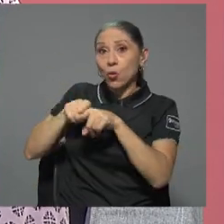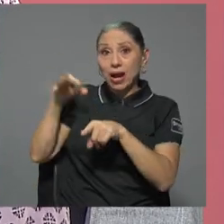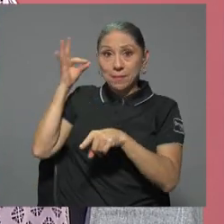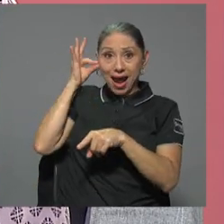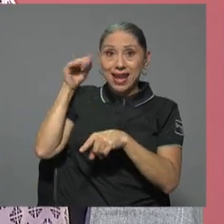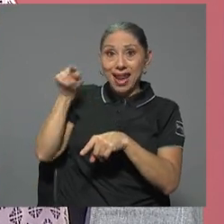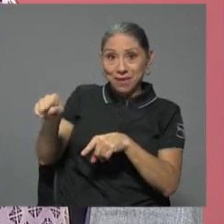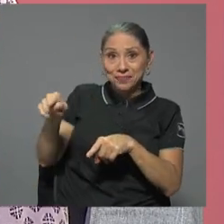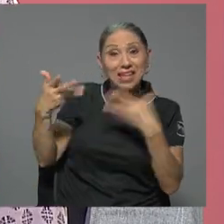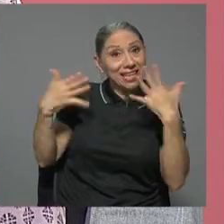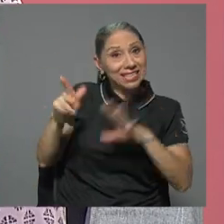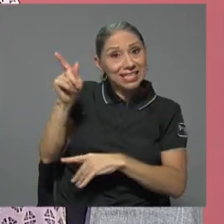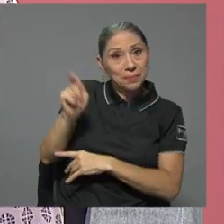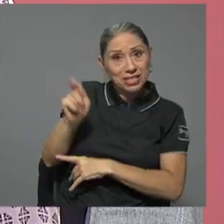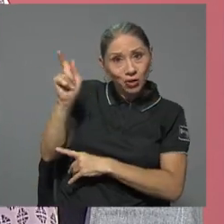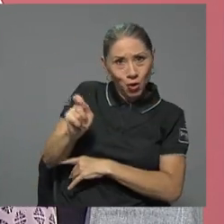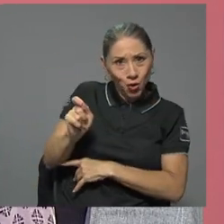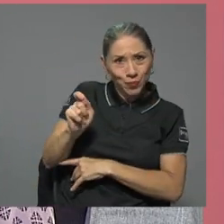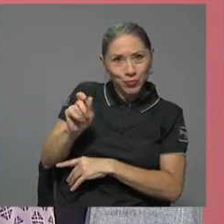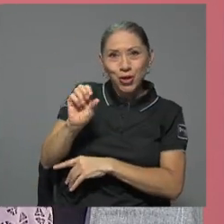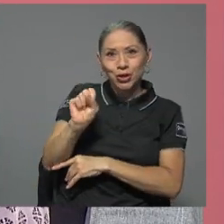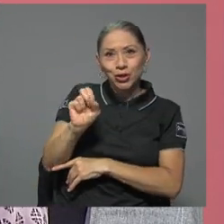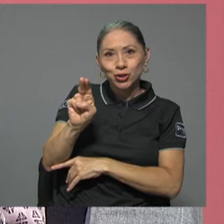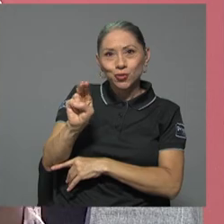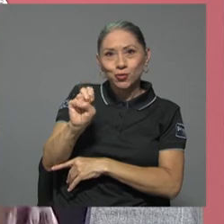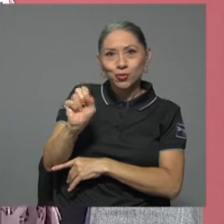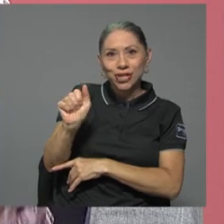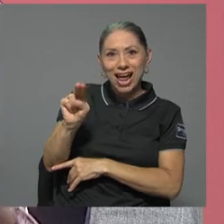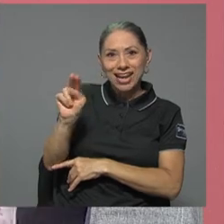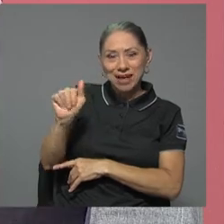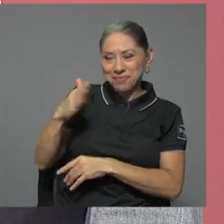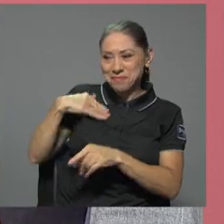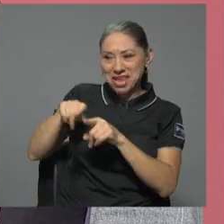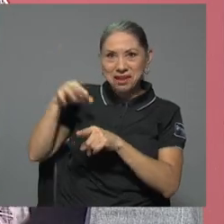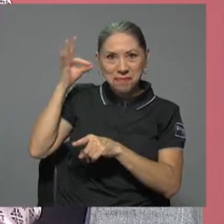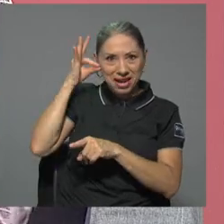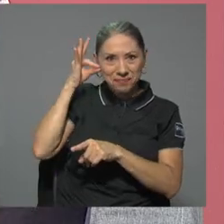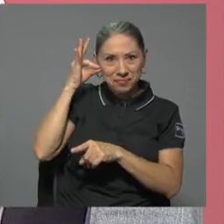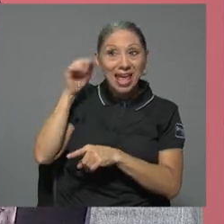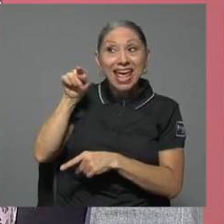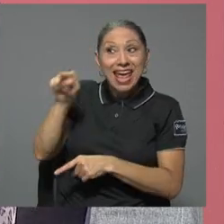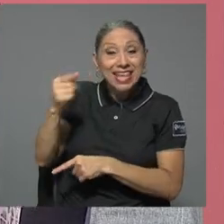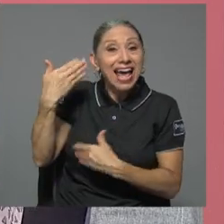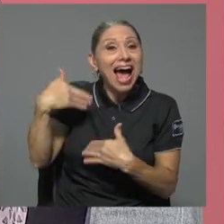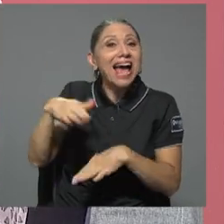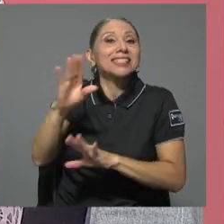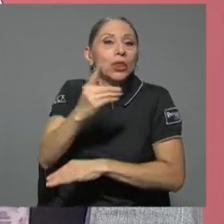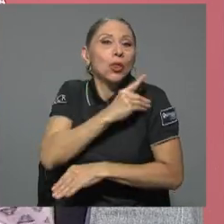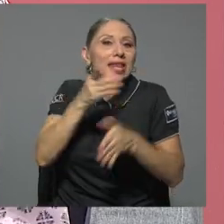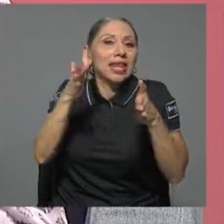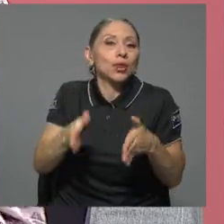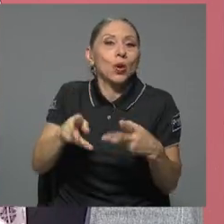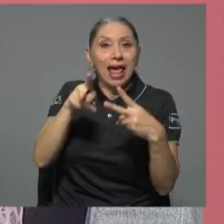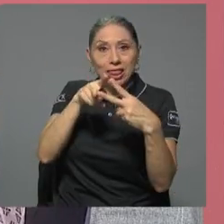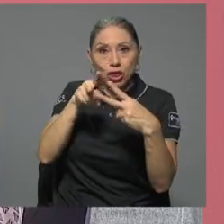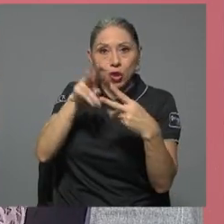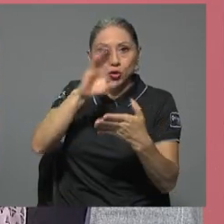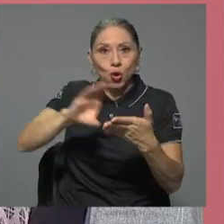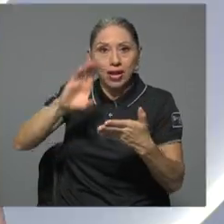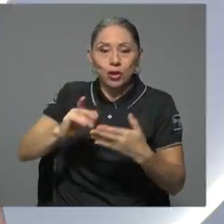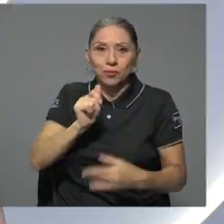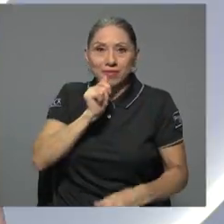que perfeccionó en hermana susana que ha sido directora en dos colegios privados ok entonces la